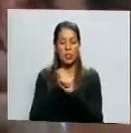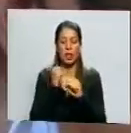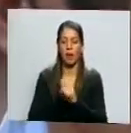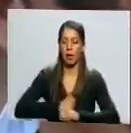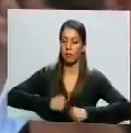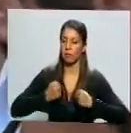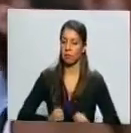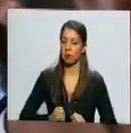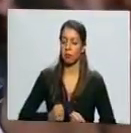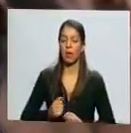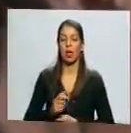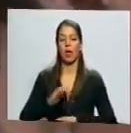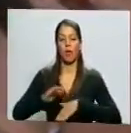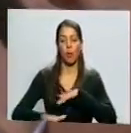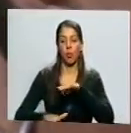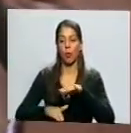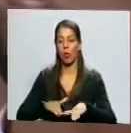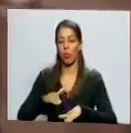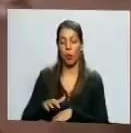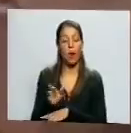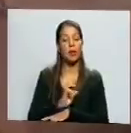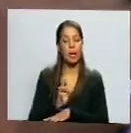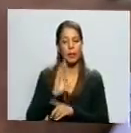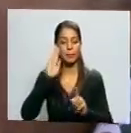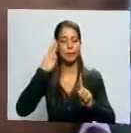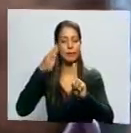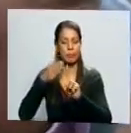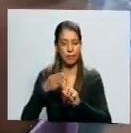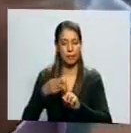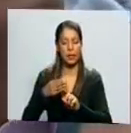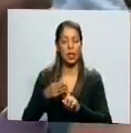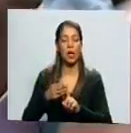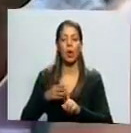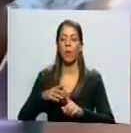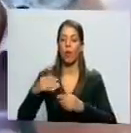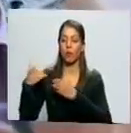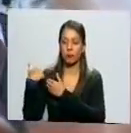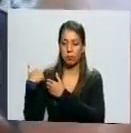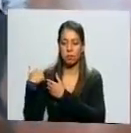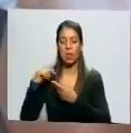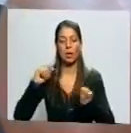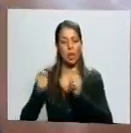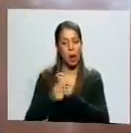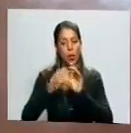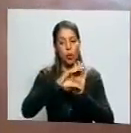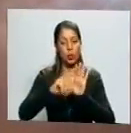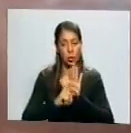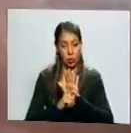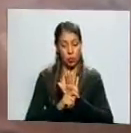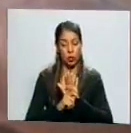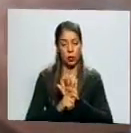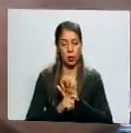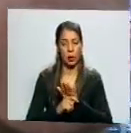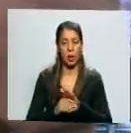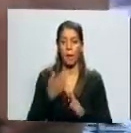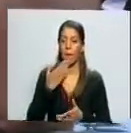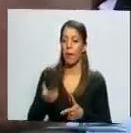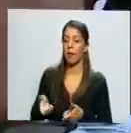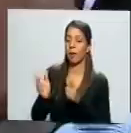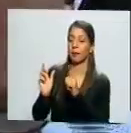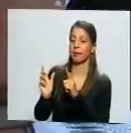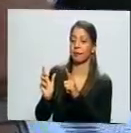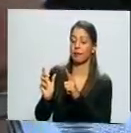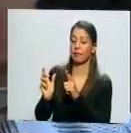firmes, eficientes, pero también acelerados en función de esa tarea. No permitamos que desde aquí